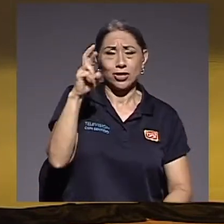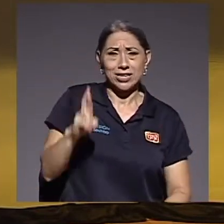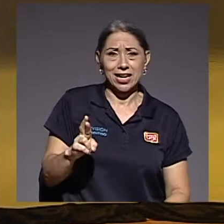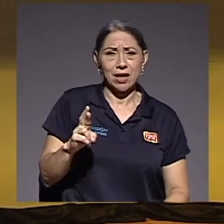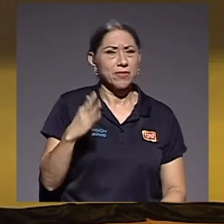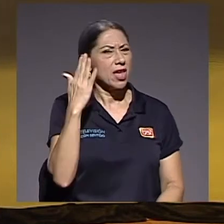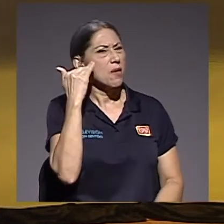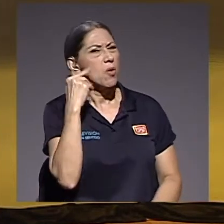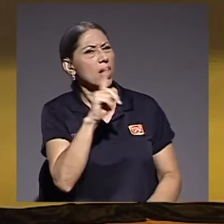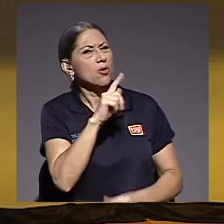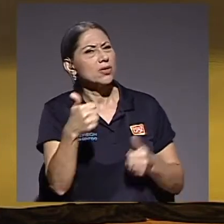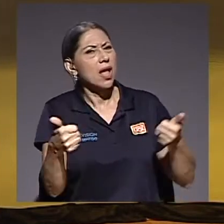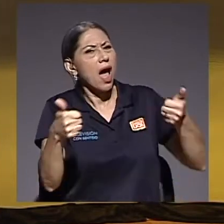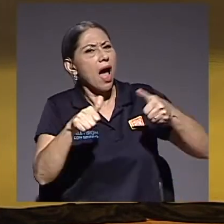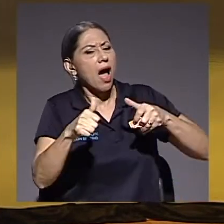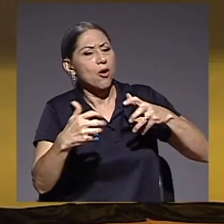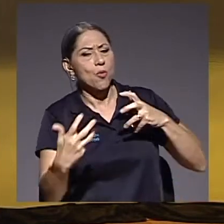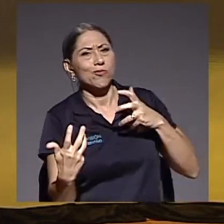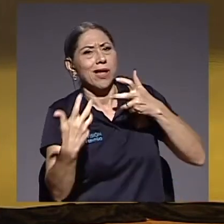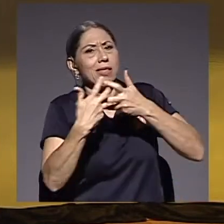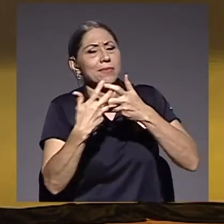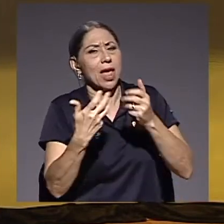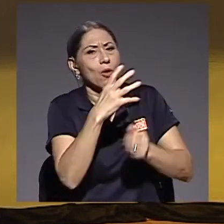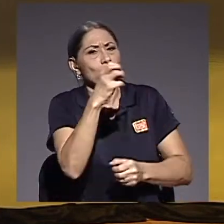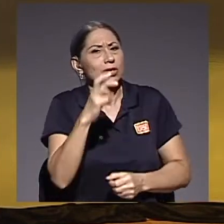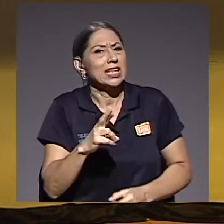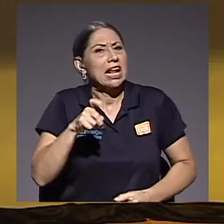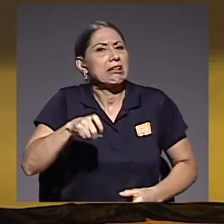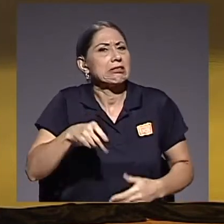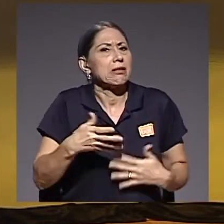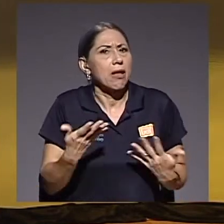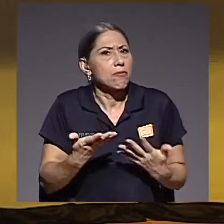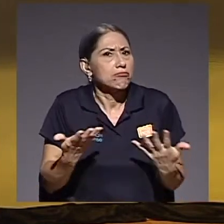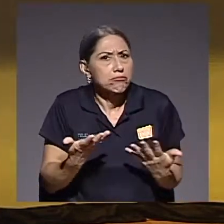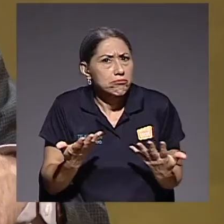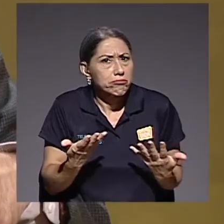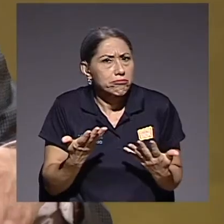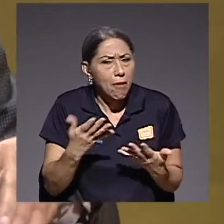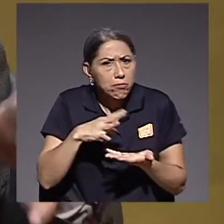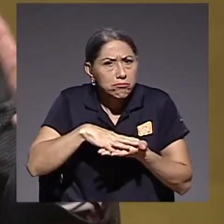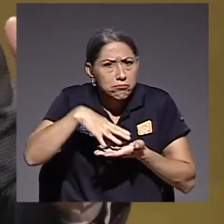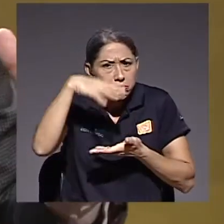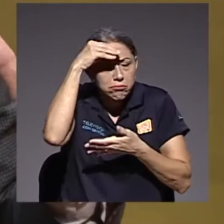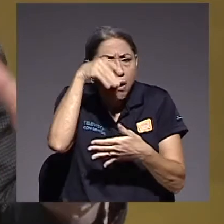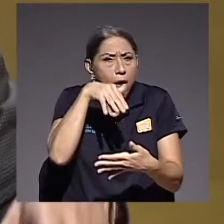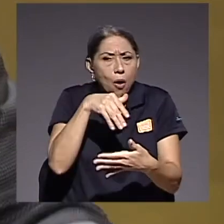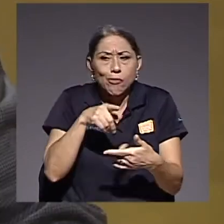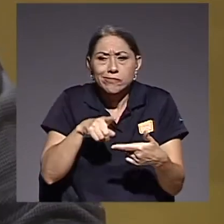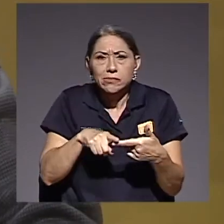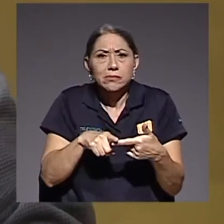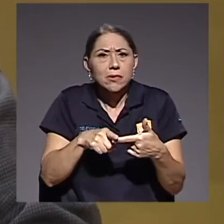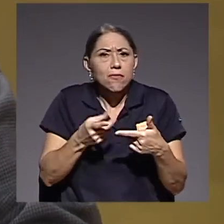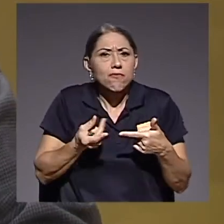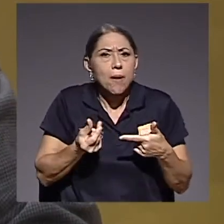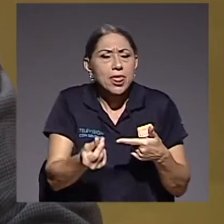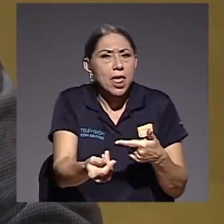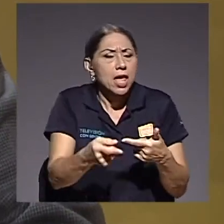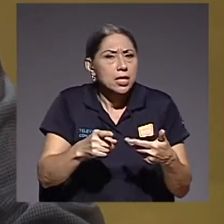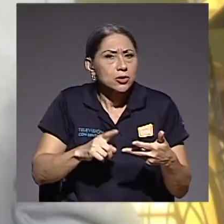adaptado a lo que Costa Rica necesita? ¿En cuanto a qué? ¿En cuanto a formación? ¿En cuanto a rapidez? ¿En cuanto a